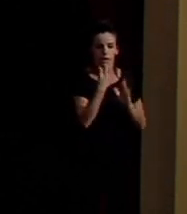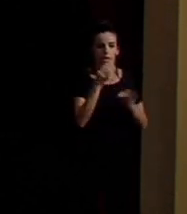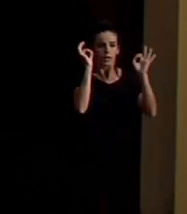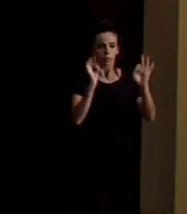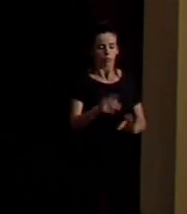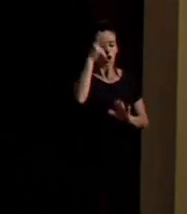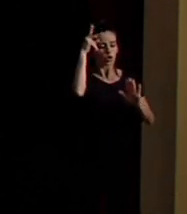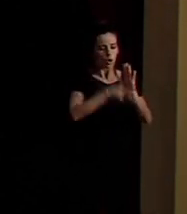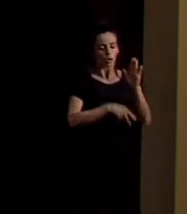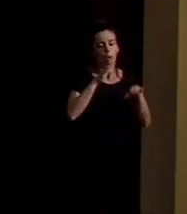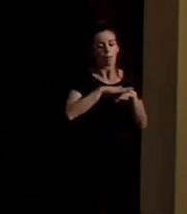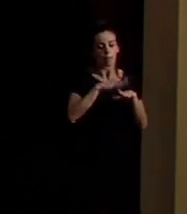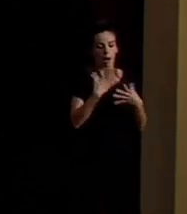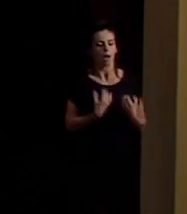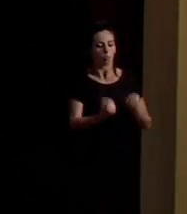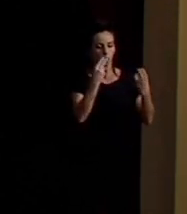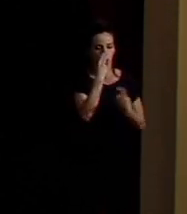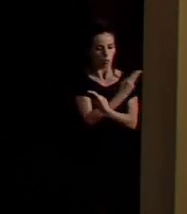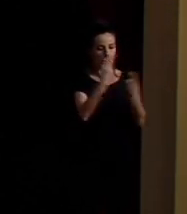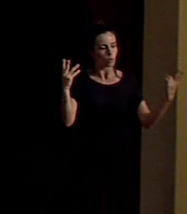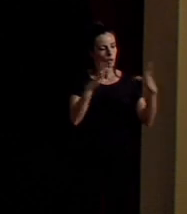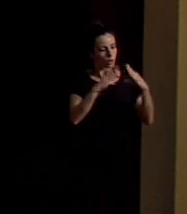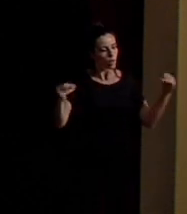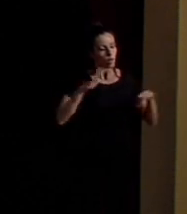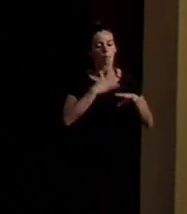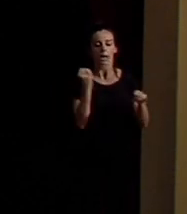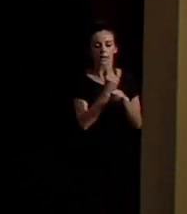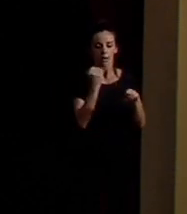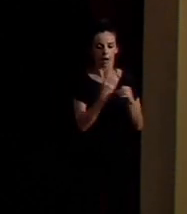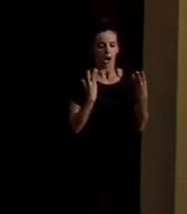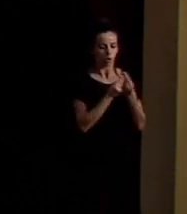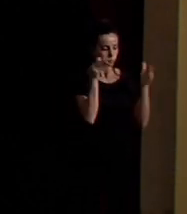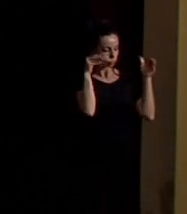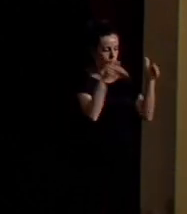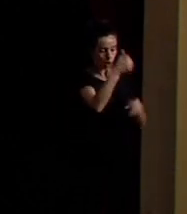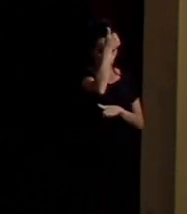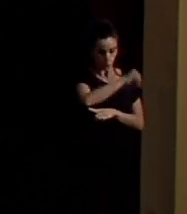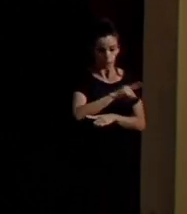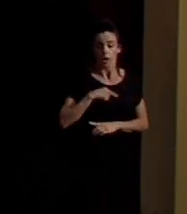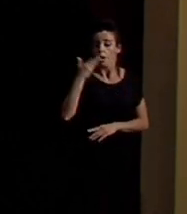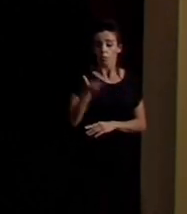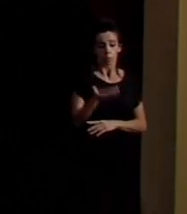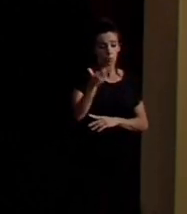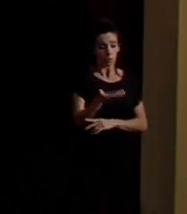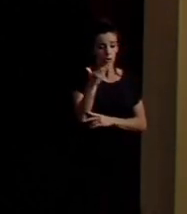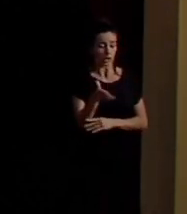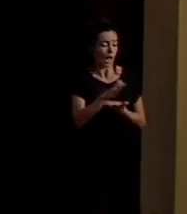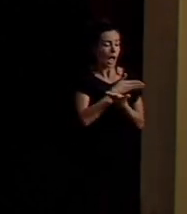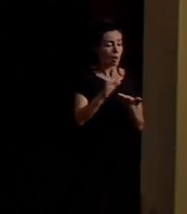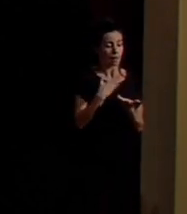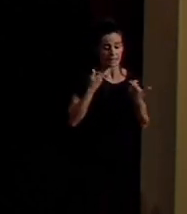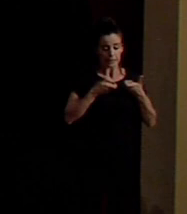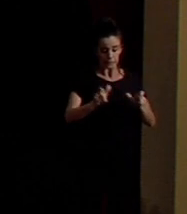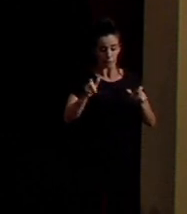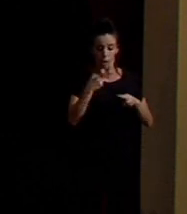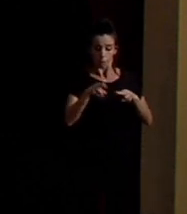el mandato para los poderes públicos andaluces de trabajar con los hombres. Y es muy importante, más allá de este tipo de política, que